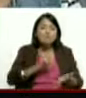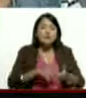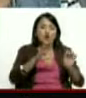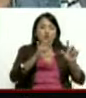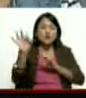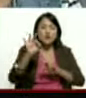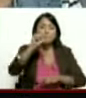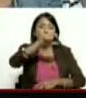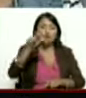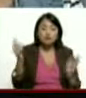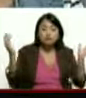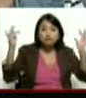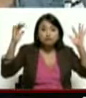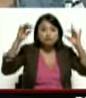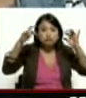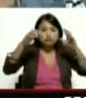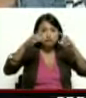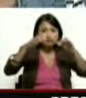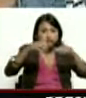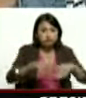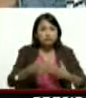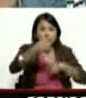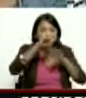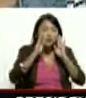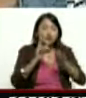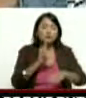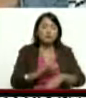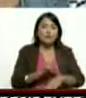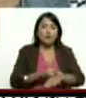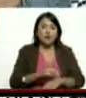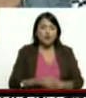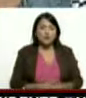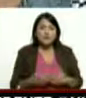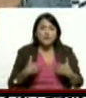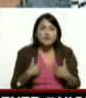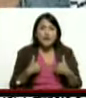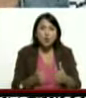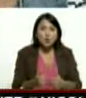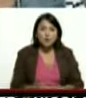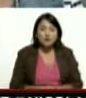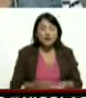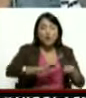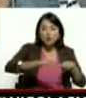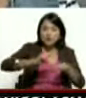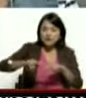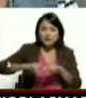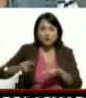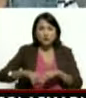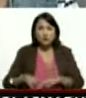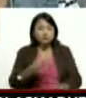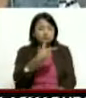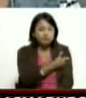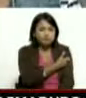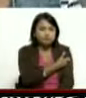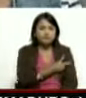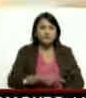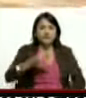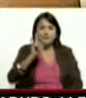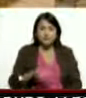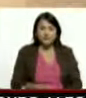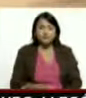médica, medicina general, medicina interna, pediatría, igualmente vacunación y al mismo